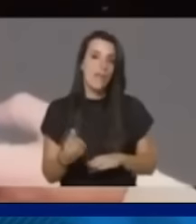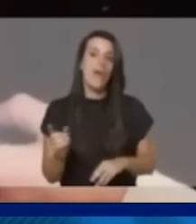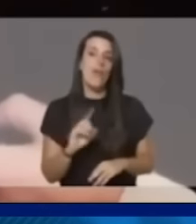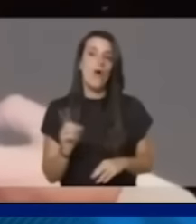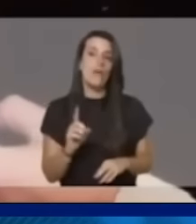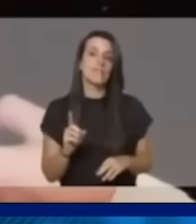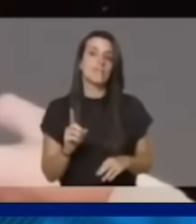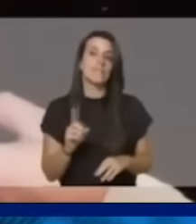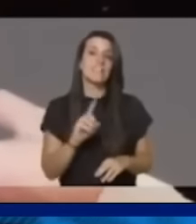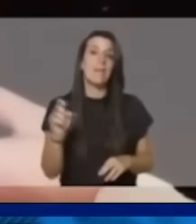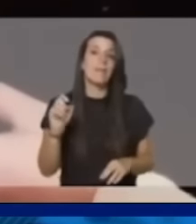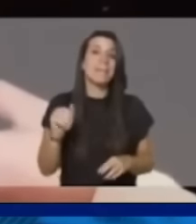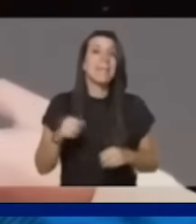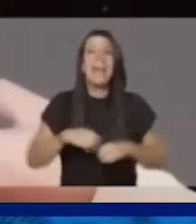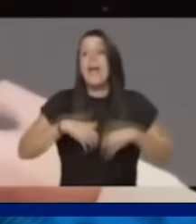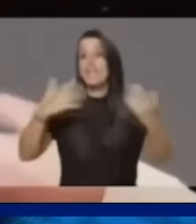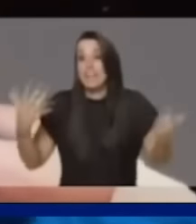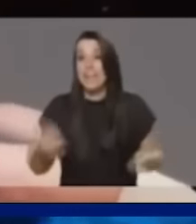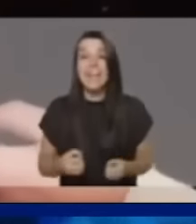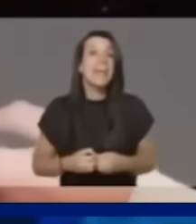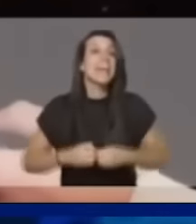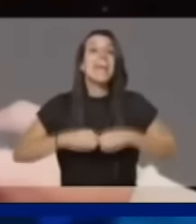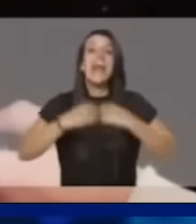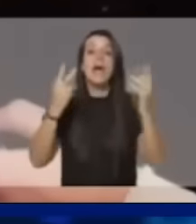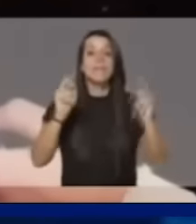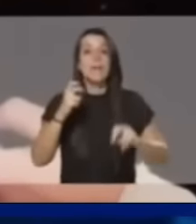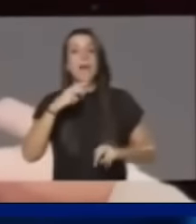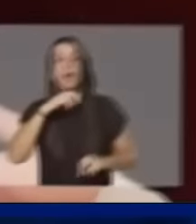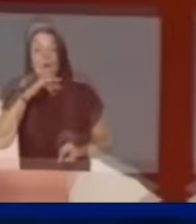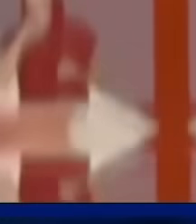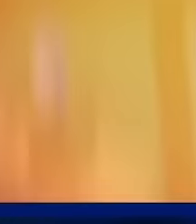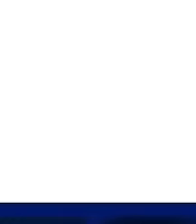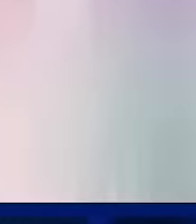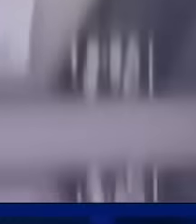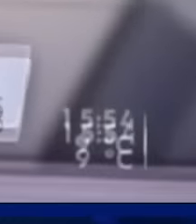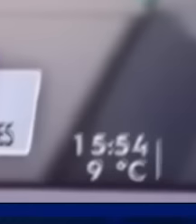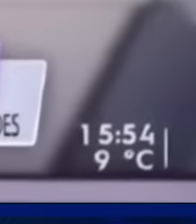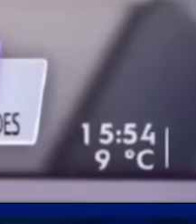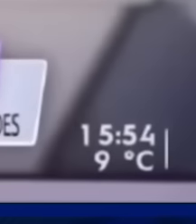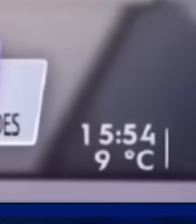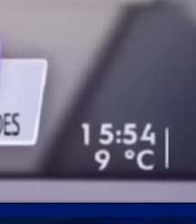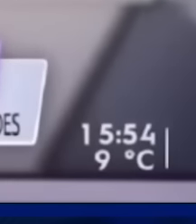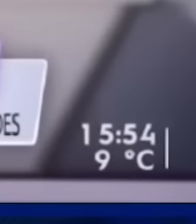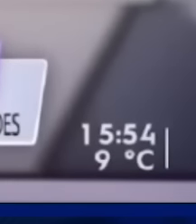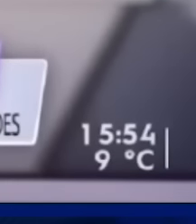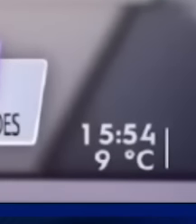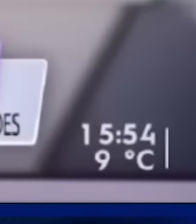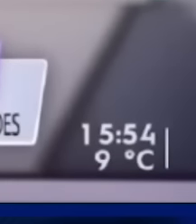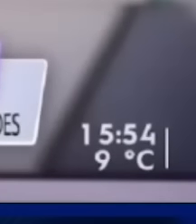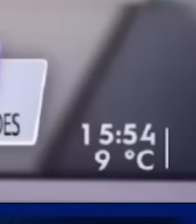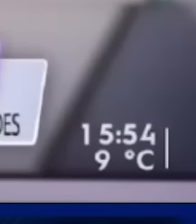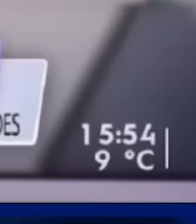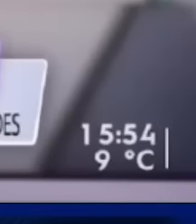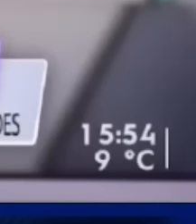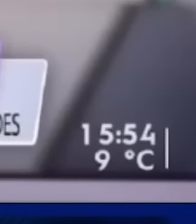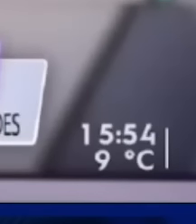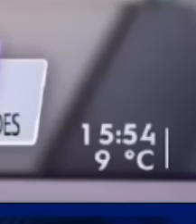100 millones, las consecuencias son gravísimas desde el punto de vista de la corrupción y de la democracia. Marcan en algo que ya había anunciado